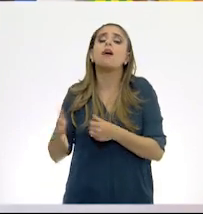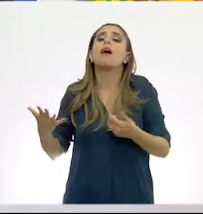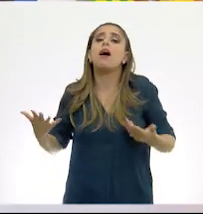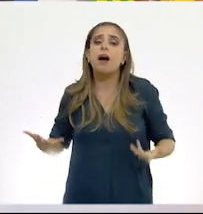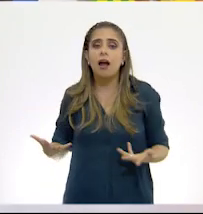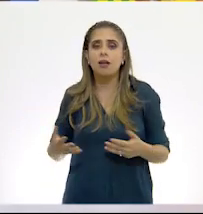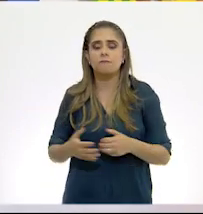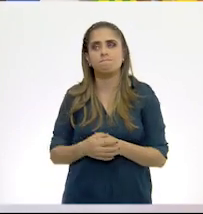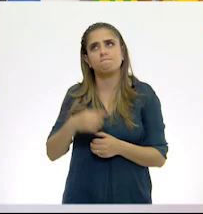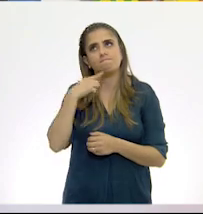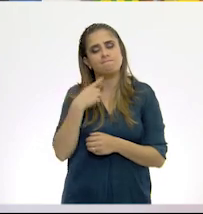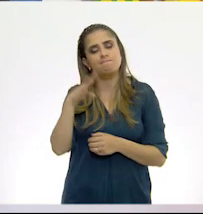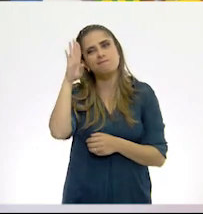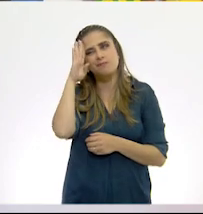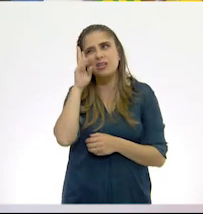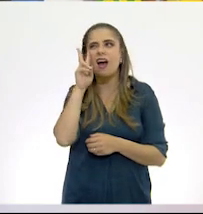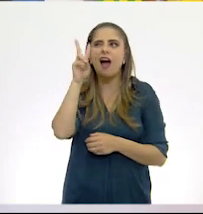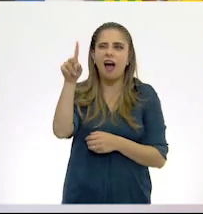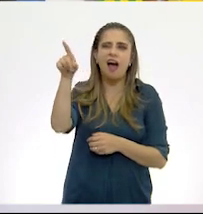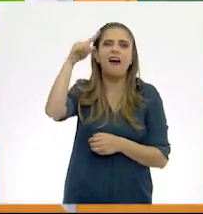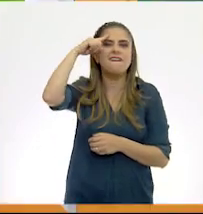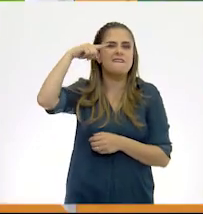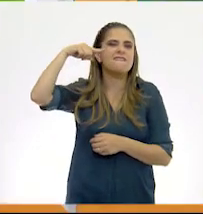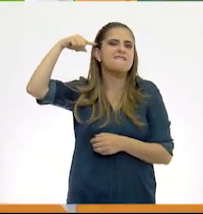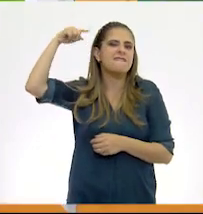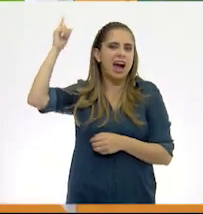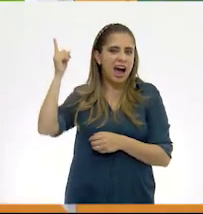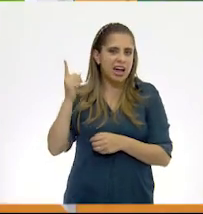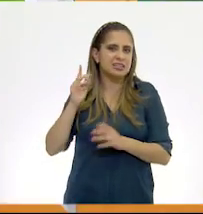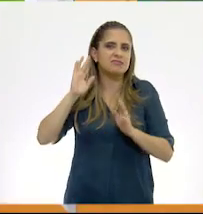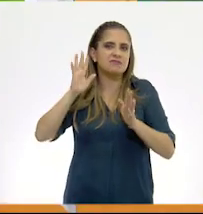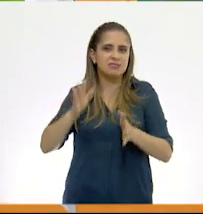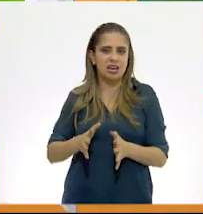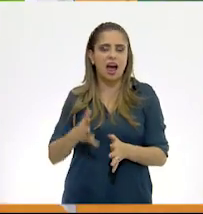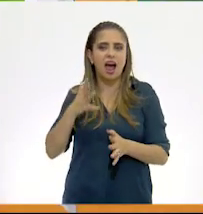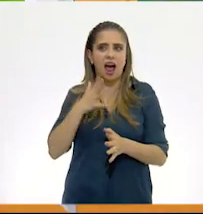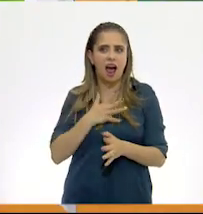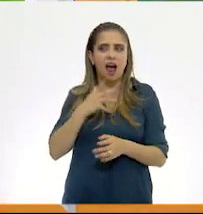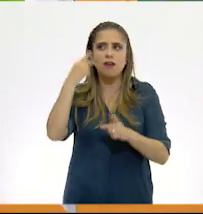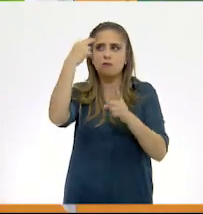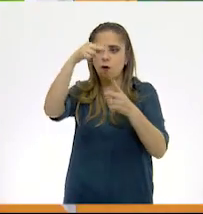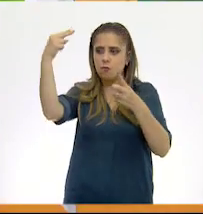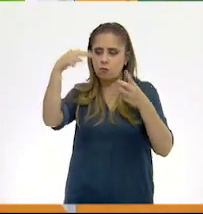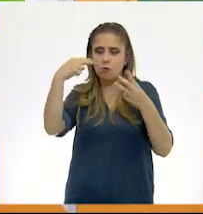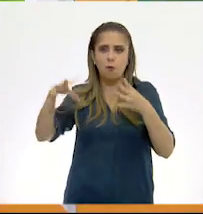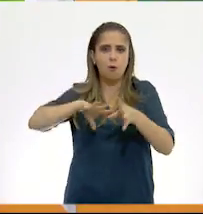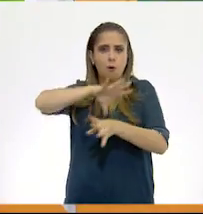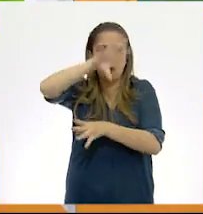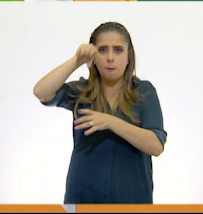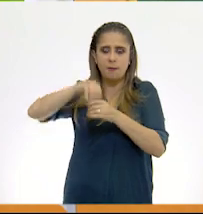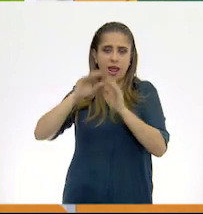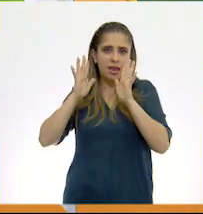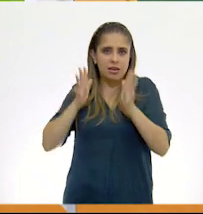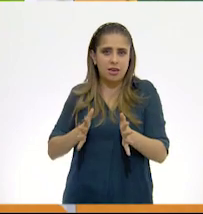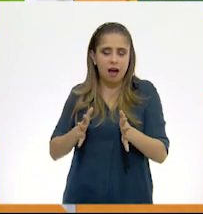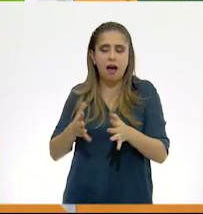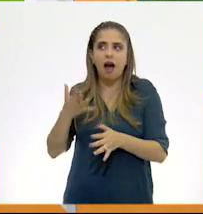que ahora lo tenemos un poco más fácil, ¿verdad? Ya identificamos la mayor parte de las figuras geométricas.